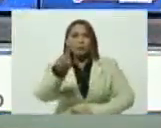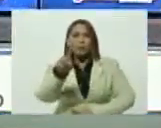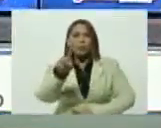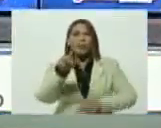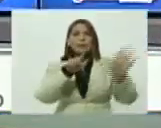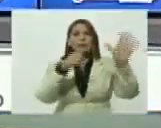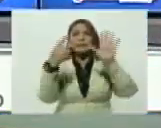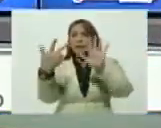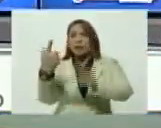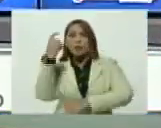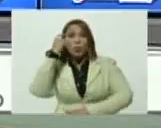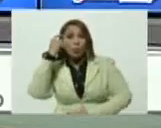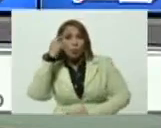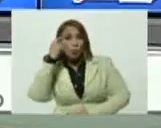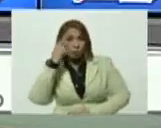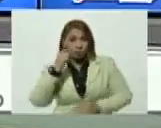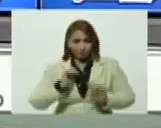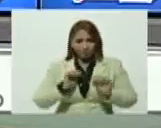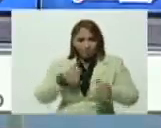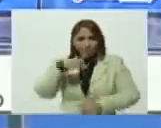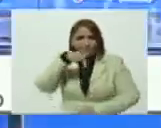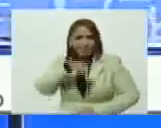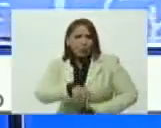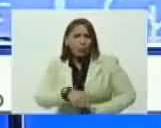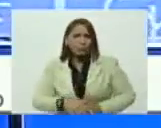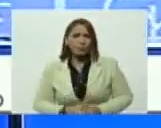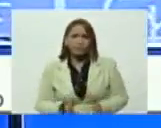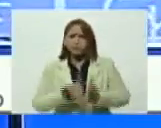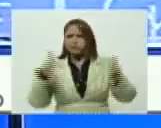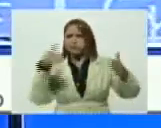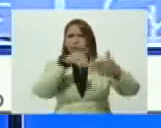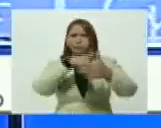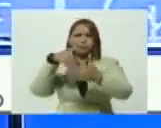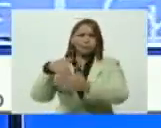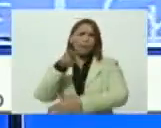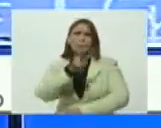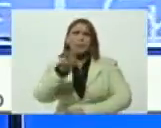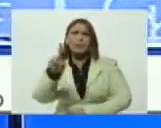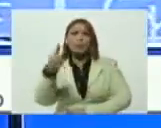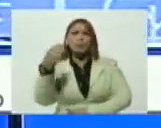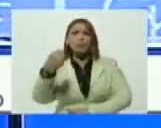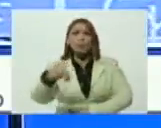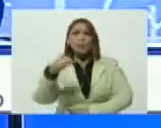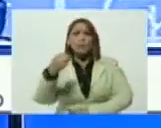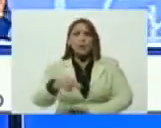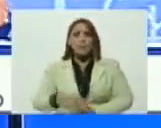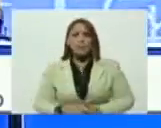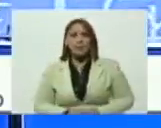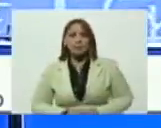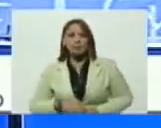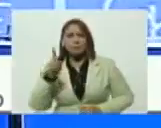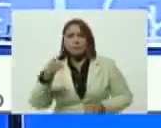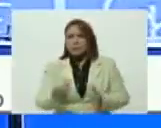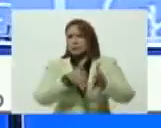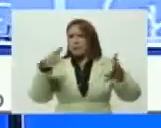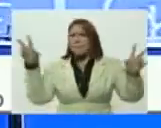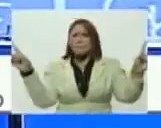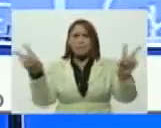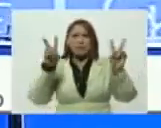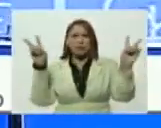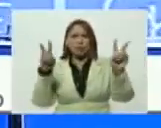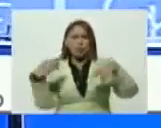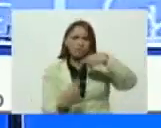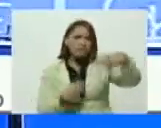68 días a partir de hoy para las mega elecciones del 21 de noviembre y para la mega victoria de